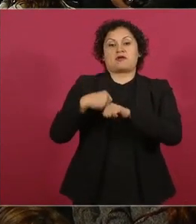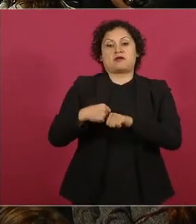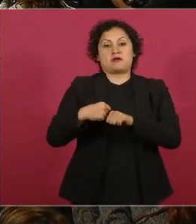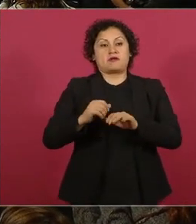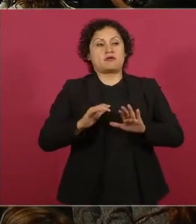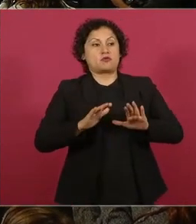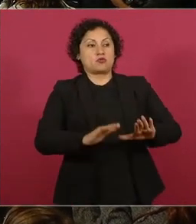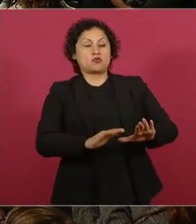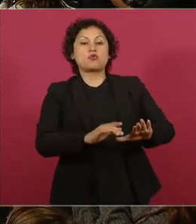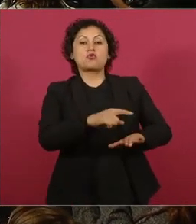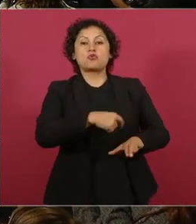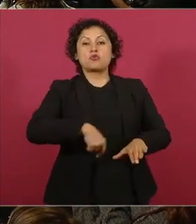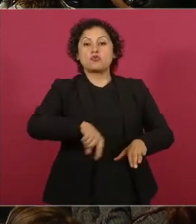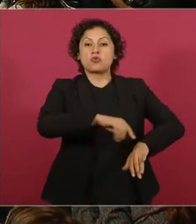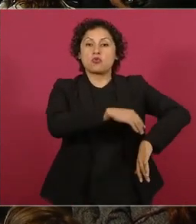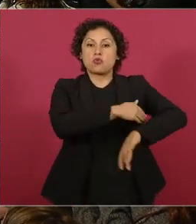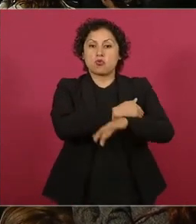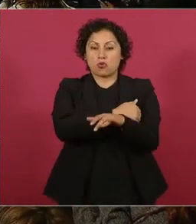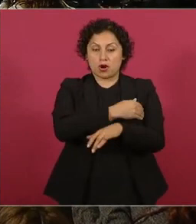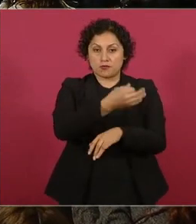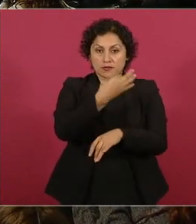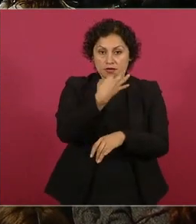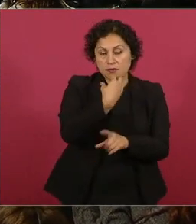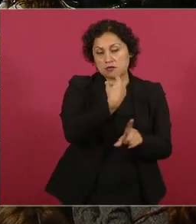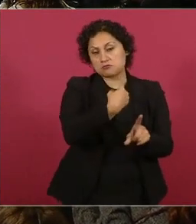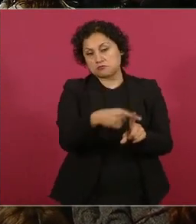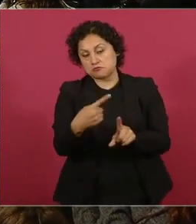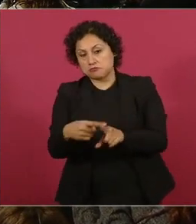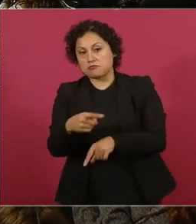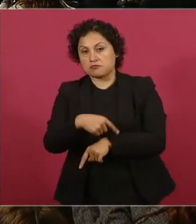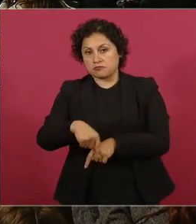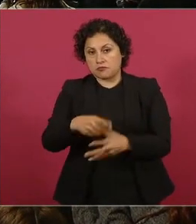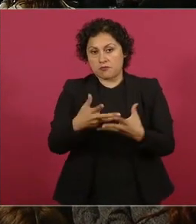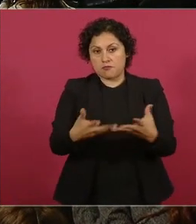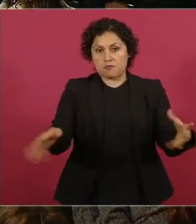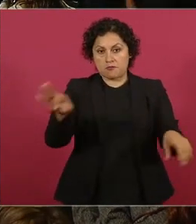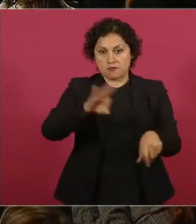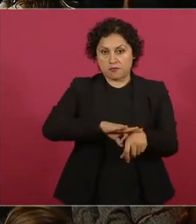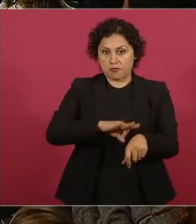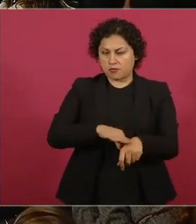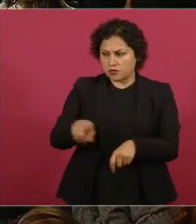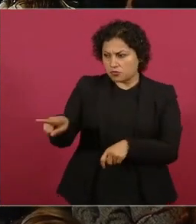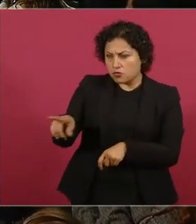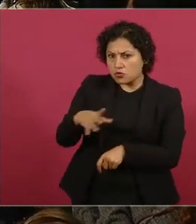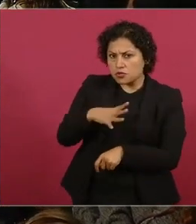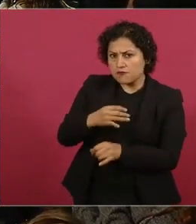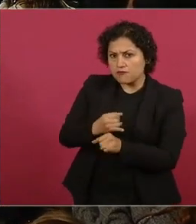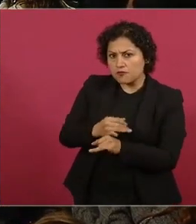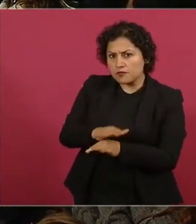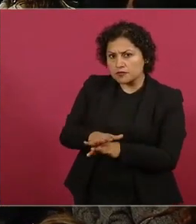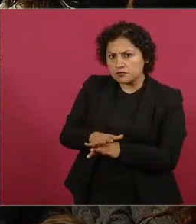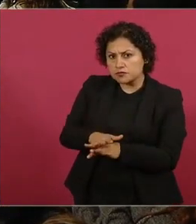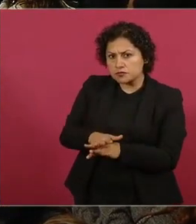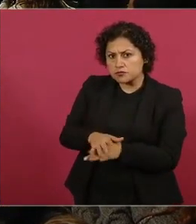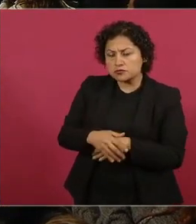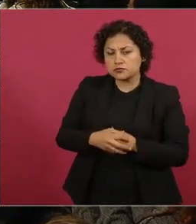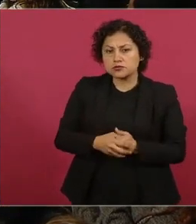puedes, tienes más información sobre esto. Lo que he dicho, nada